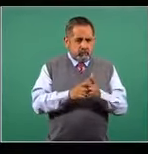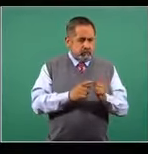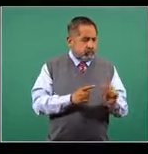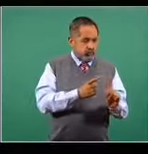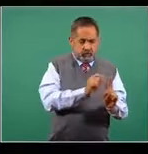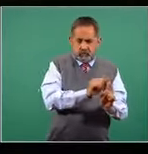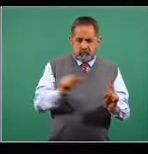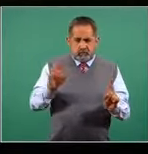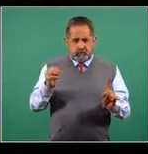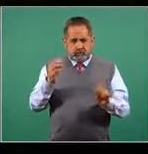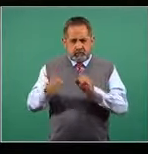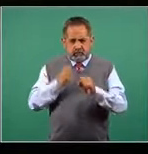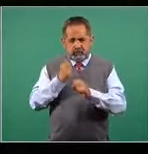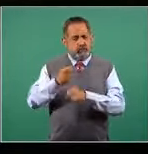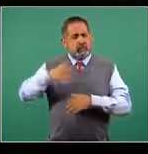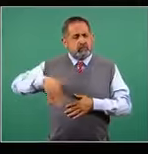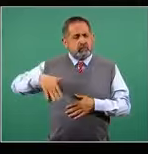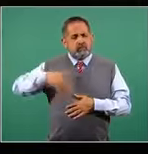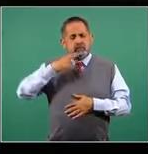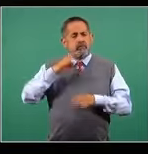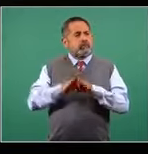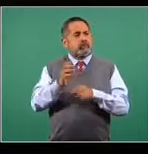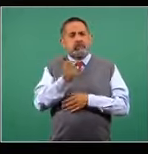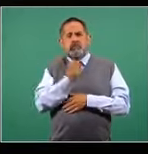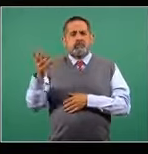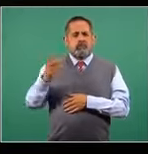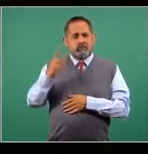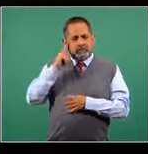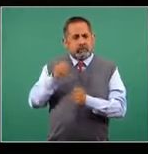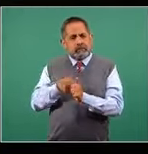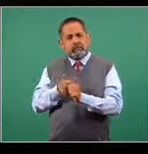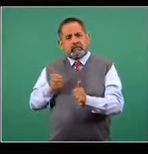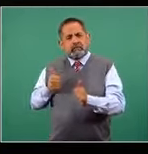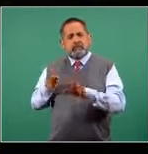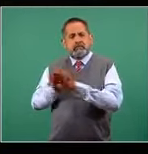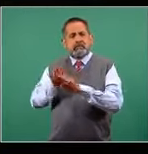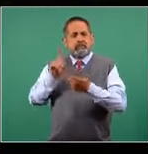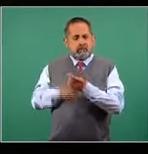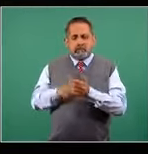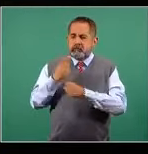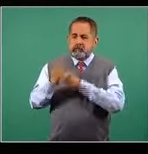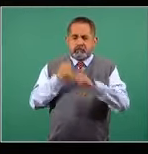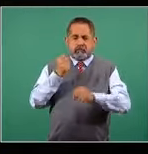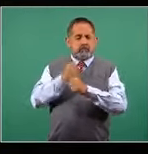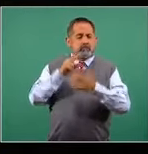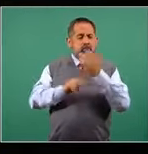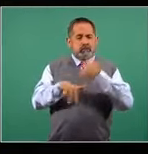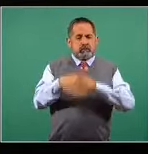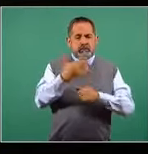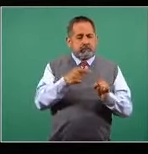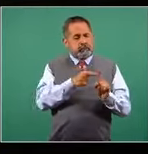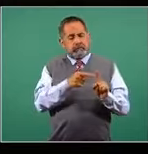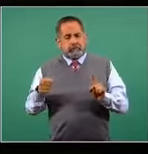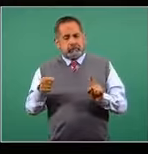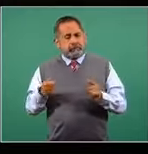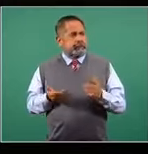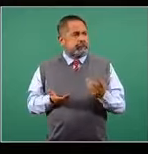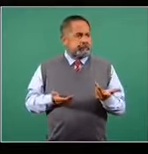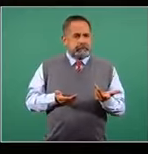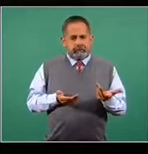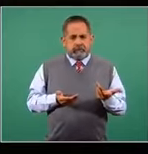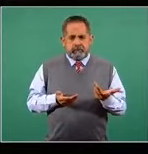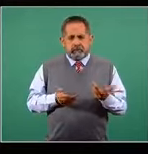9 años, pero usted hablaba del rezago que hubo en vacunación a partir del año 2015. Sobre